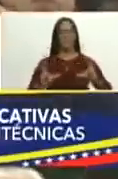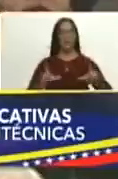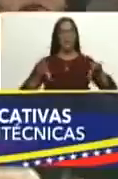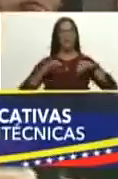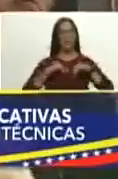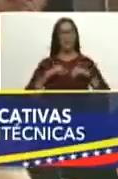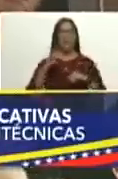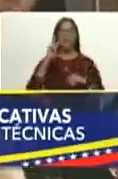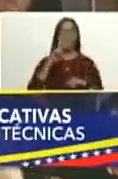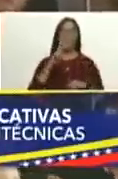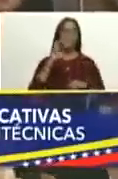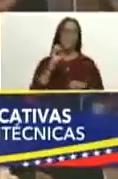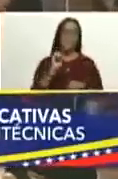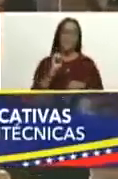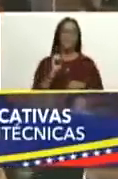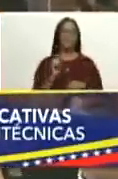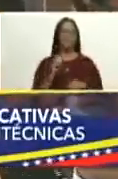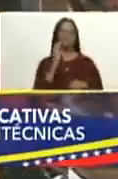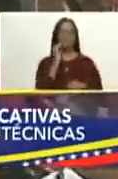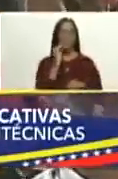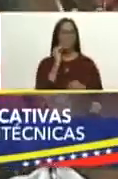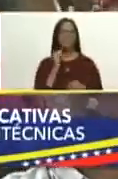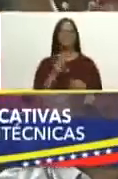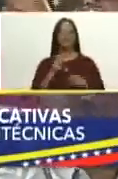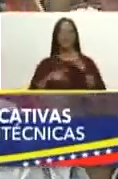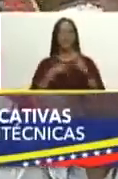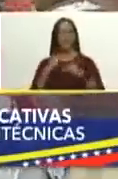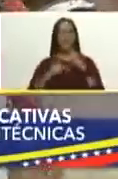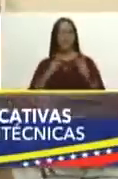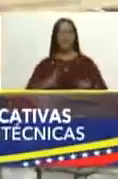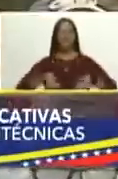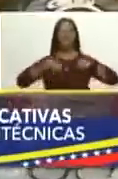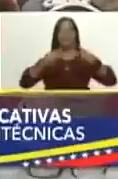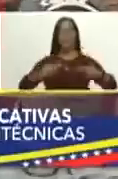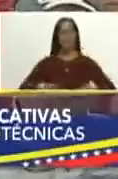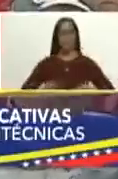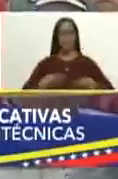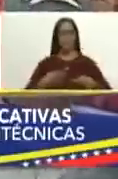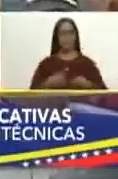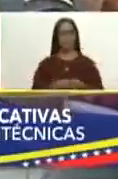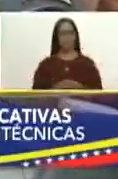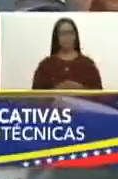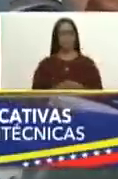20 experiencias productivas de inventivas e innovaciones.